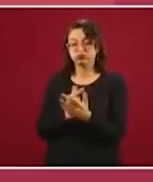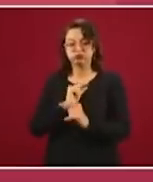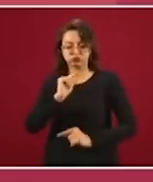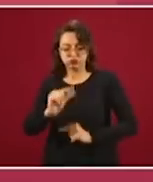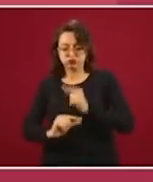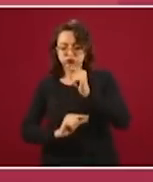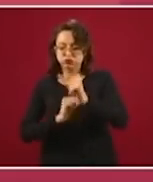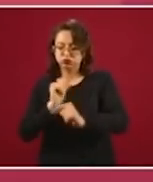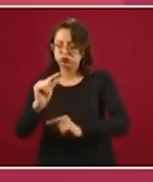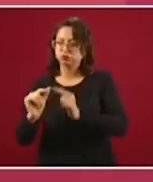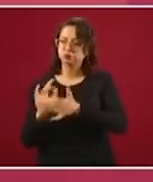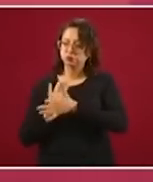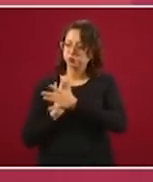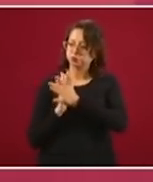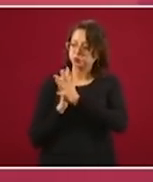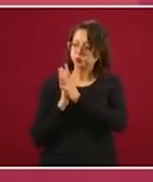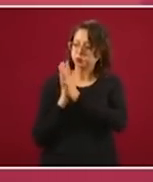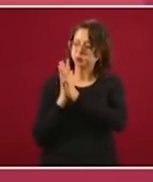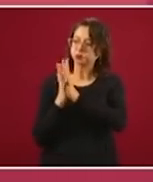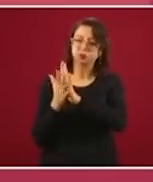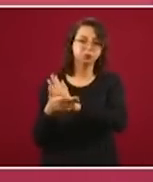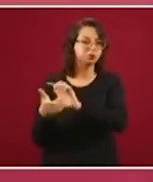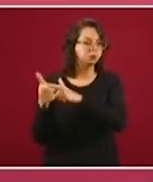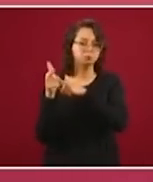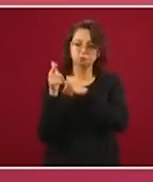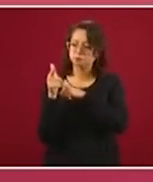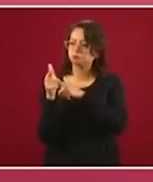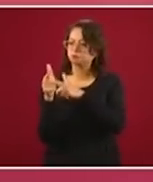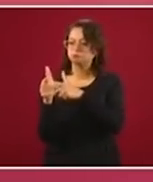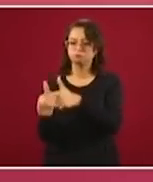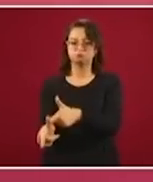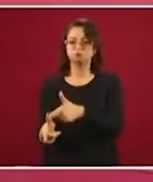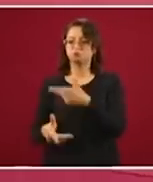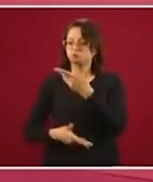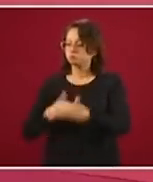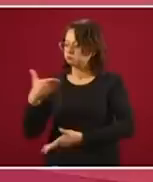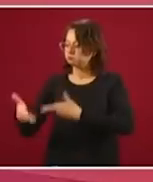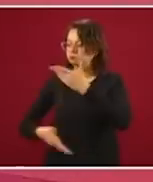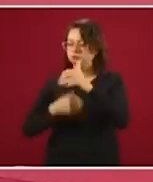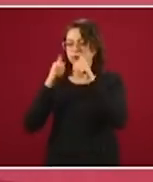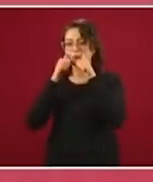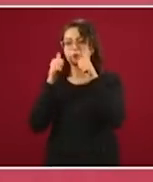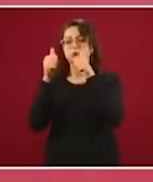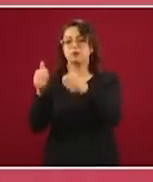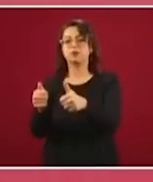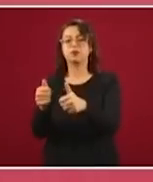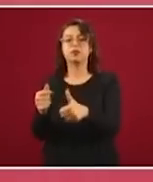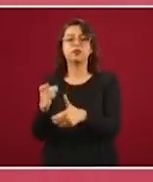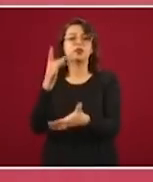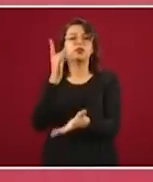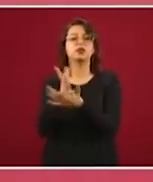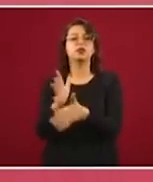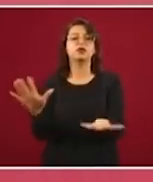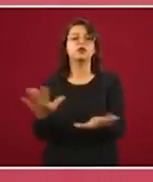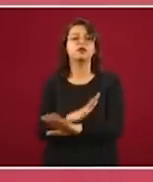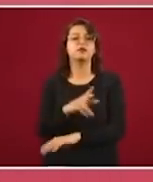transformando, se mantuvo dando el servicio y solo cambió de nombre.